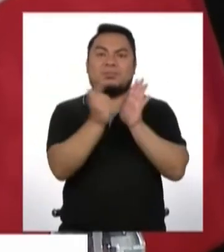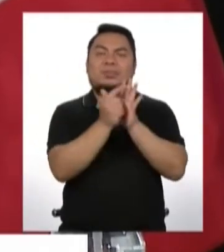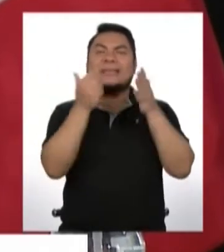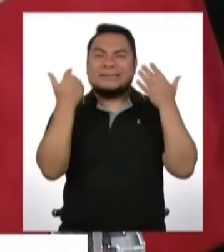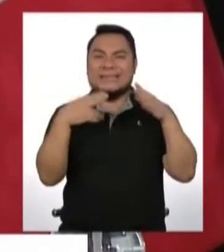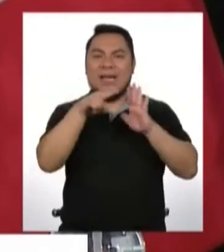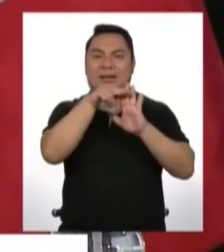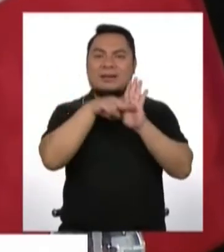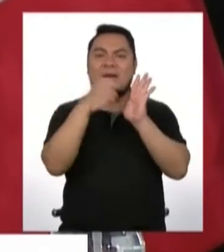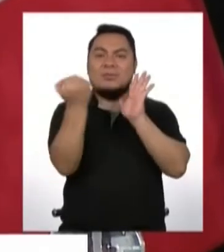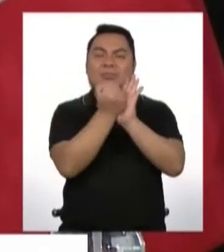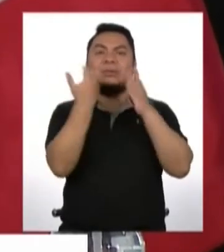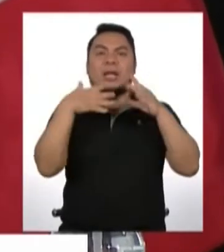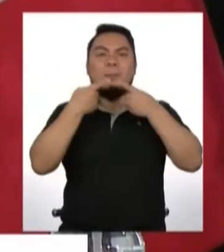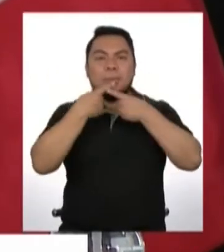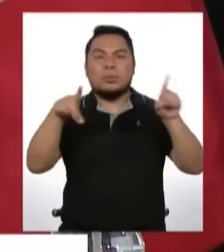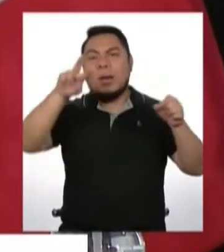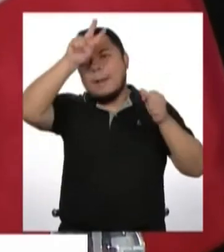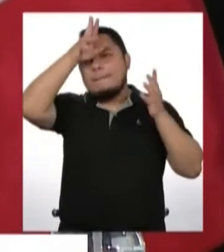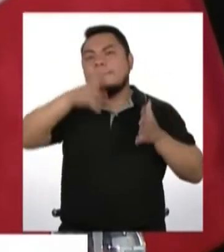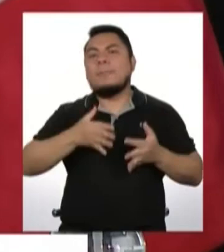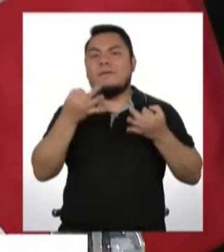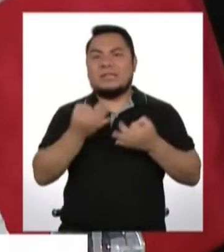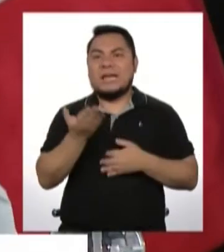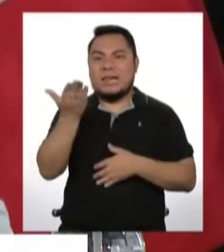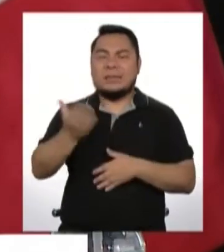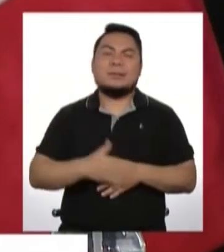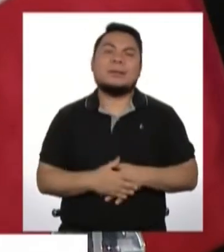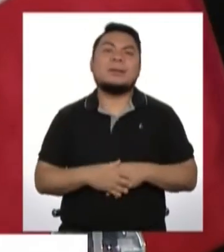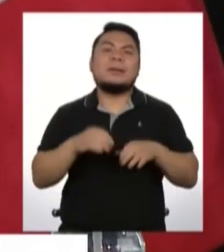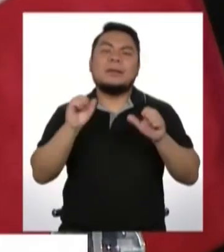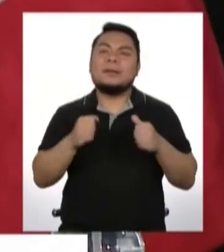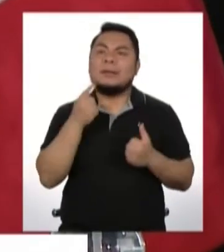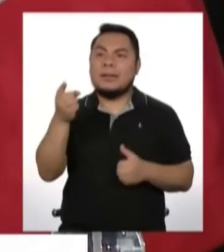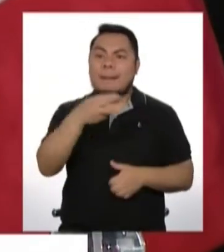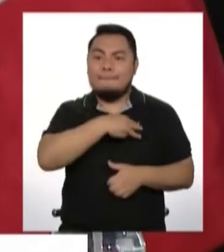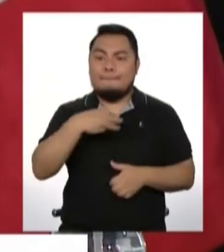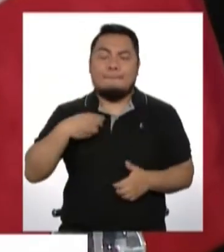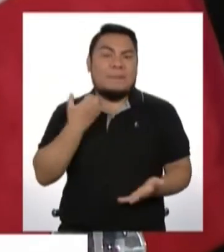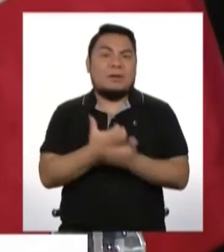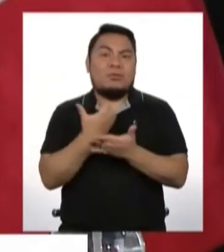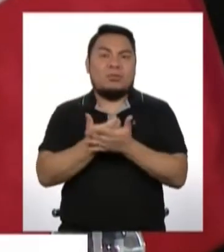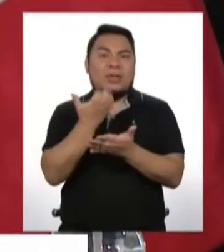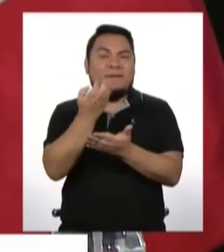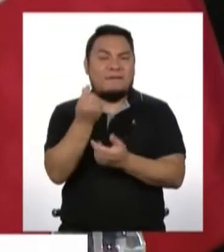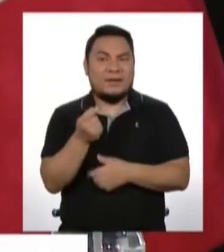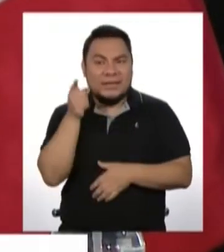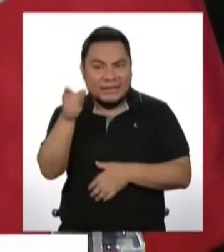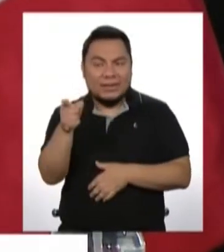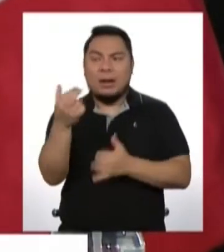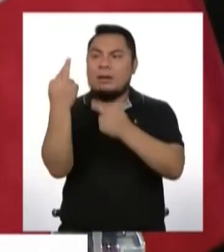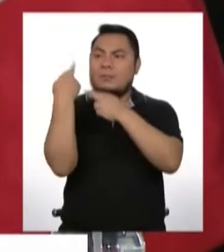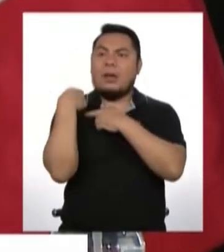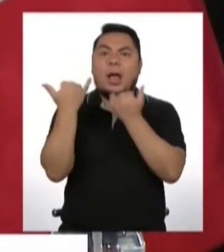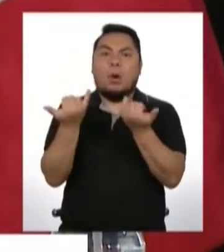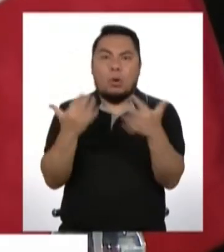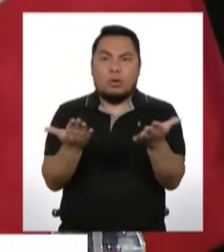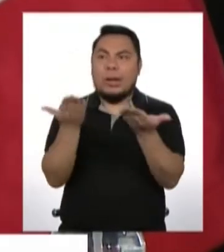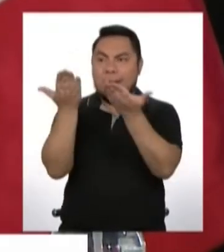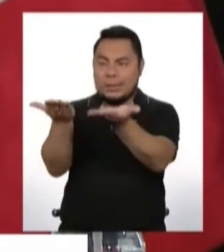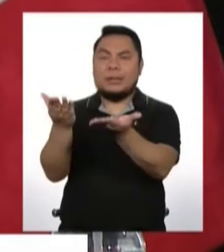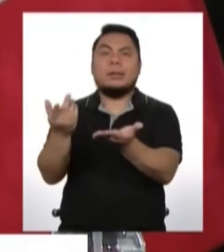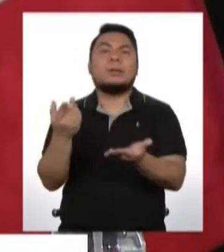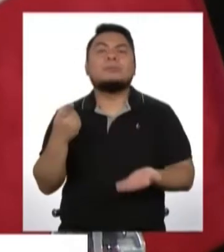formalmente publicado en el Diario Oficial Peruano, y lo que queda al Ministerio de Economía y Finanzas inmediatamente,